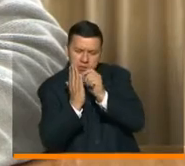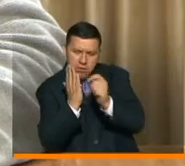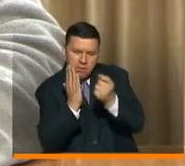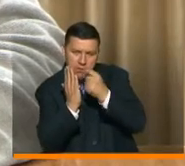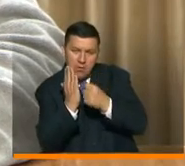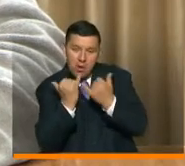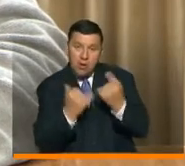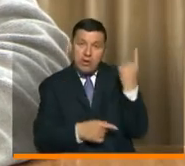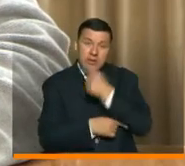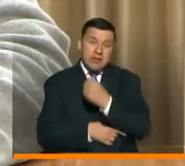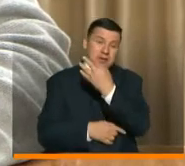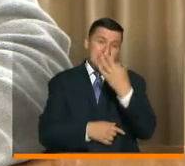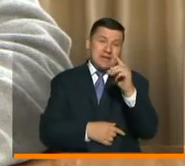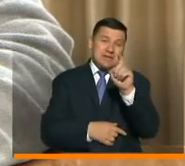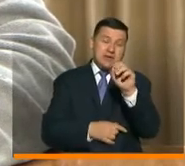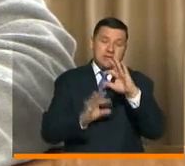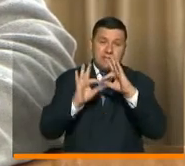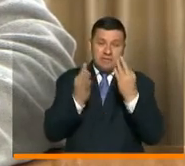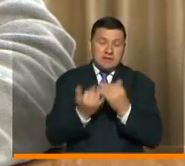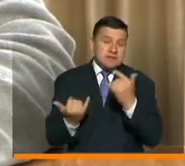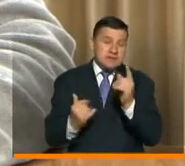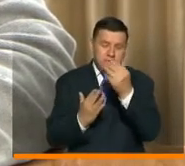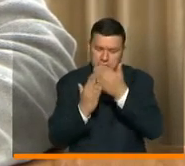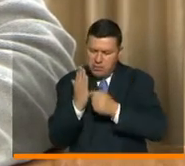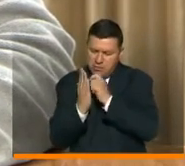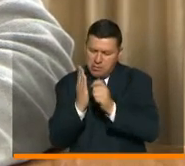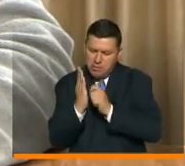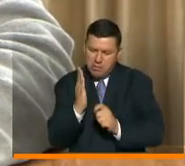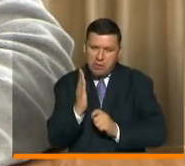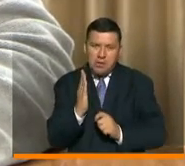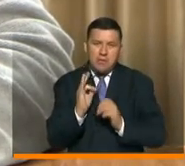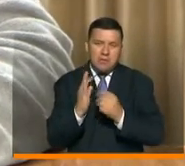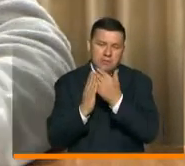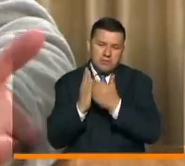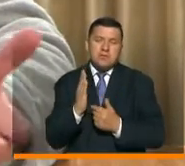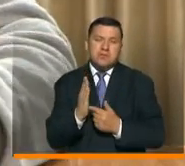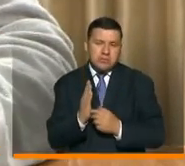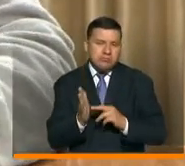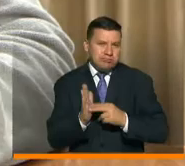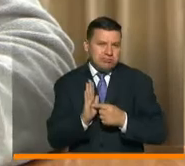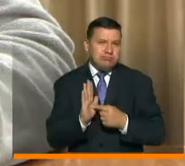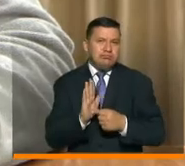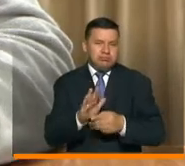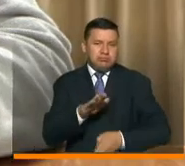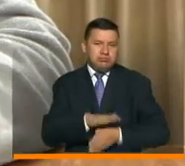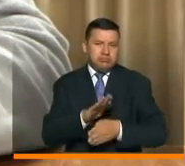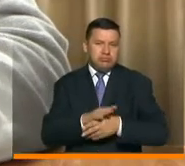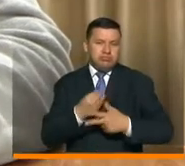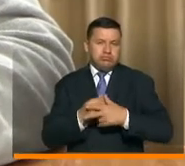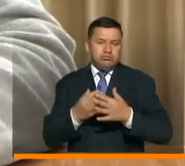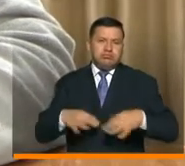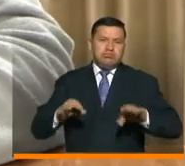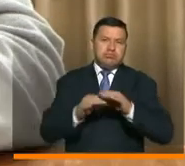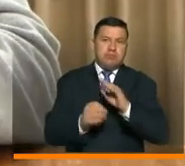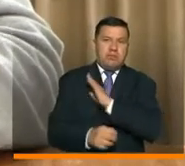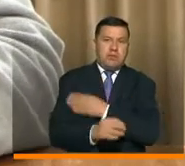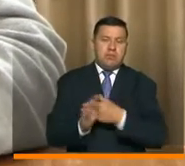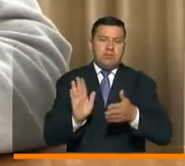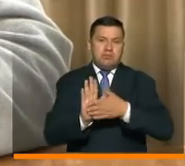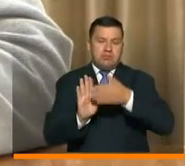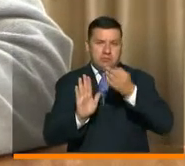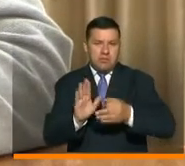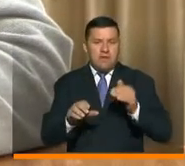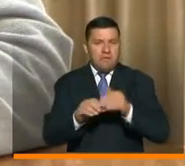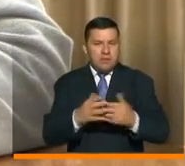día, 368 familias ya diligenciaron correctamente su formulario, lo cual indica que sigue siendo una herramienta muy poderosa